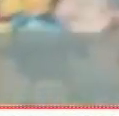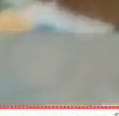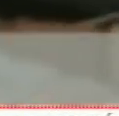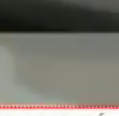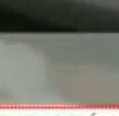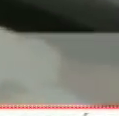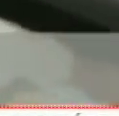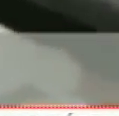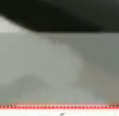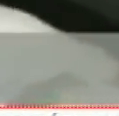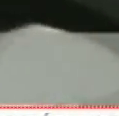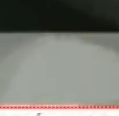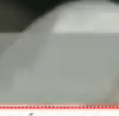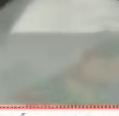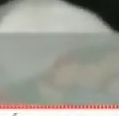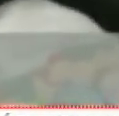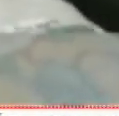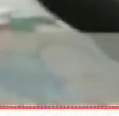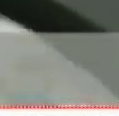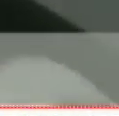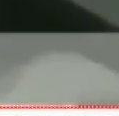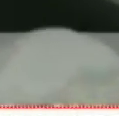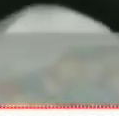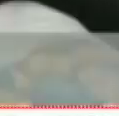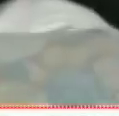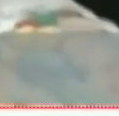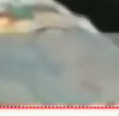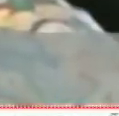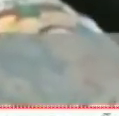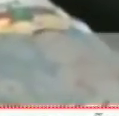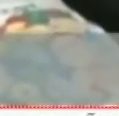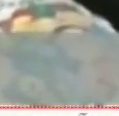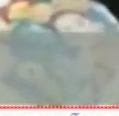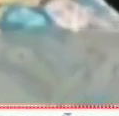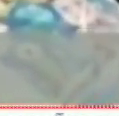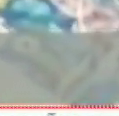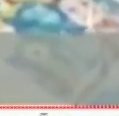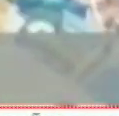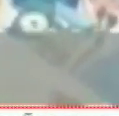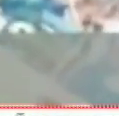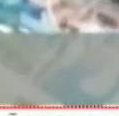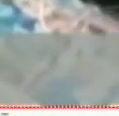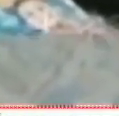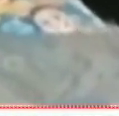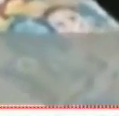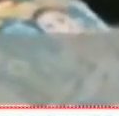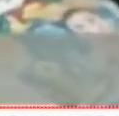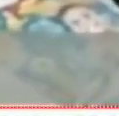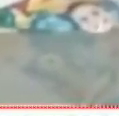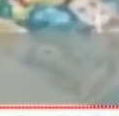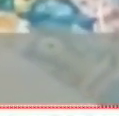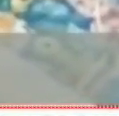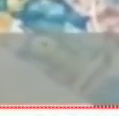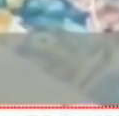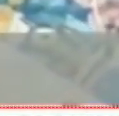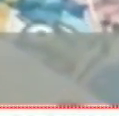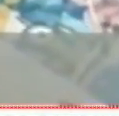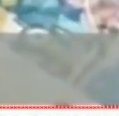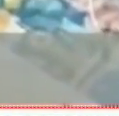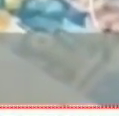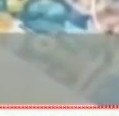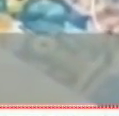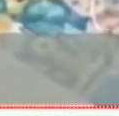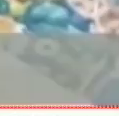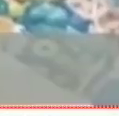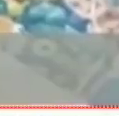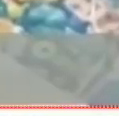Tercera. Ah, ¿Sargento Mayor Tercera? De la Guardia. ¿Cómo te llamas? Balaguer. Ajá, ¿pero qué unidad pertenecía? 212 San